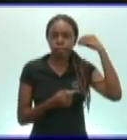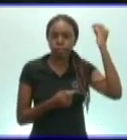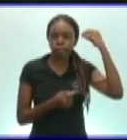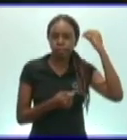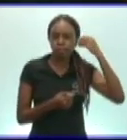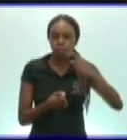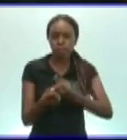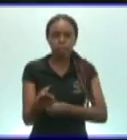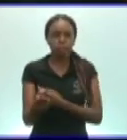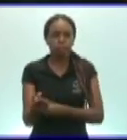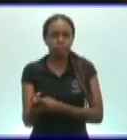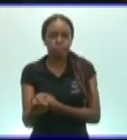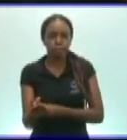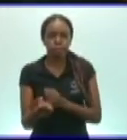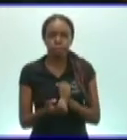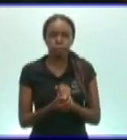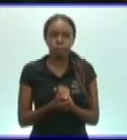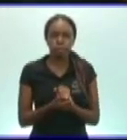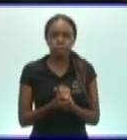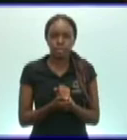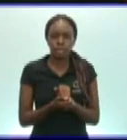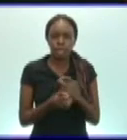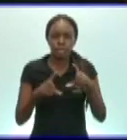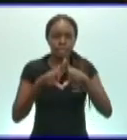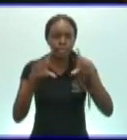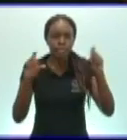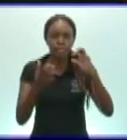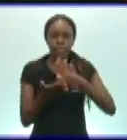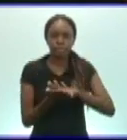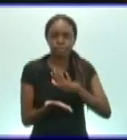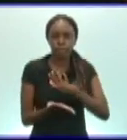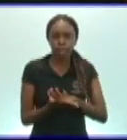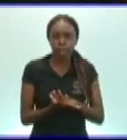tradición familiar, ¿no? Por inclusive algunos textos de cartas y tal,